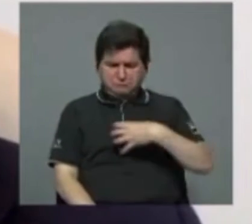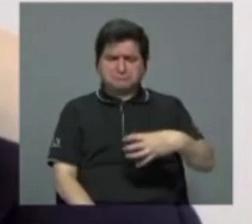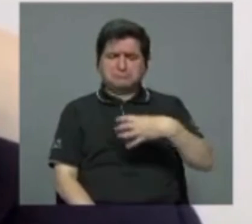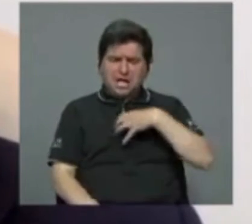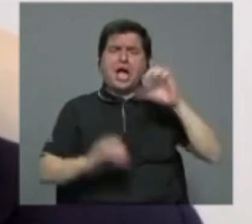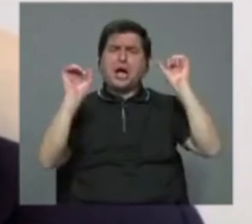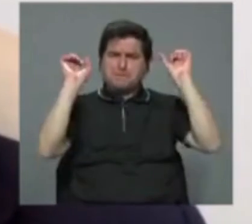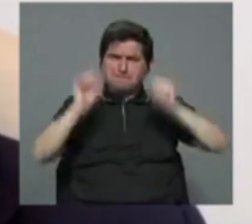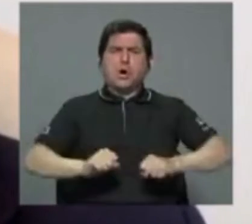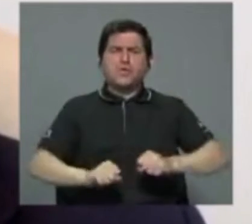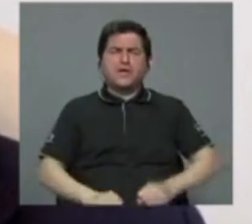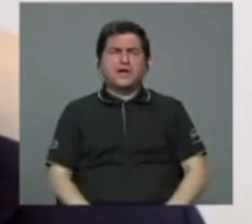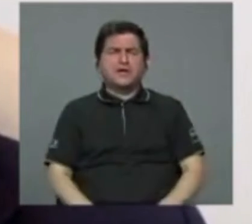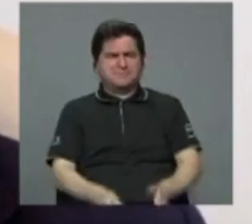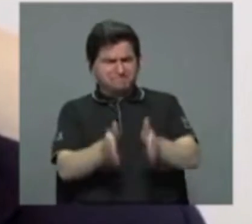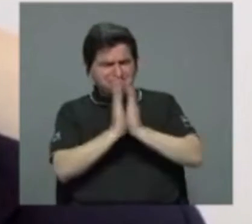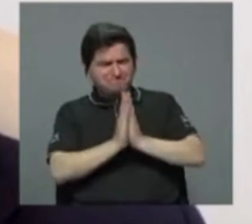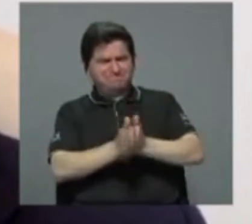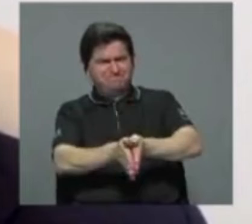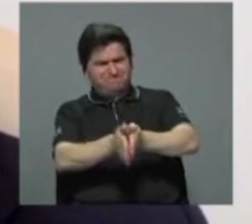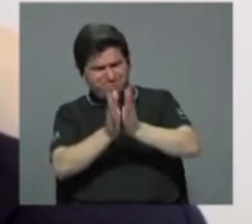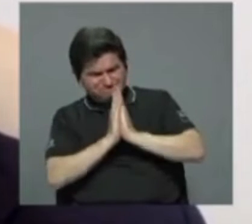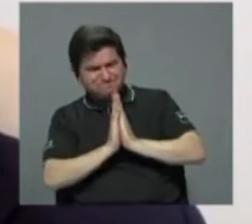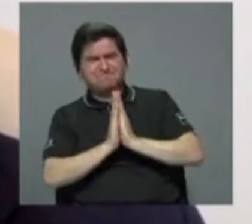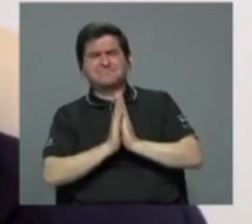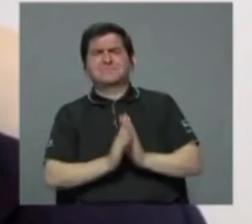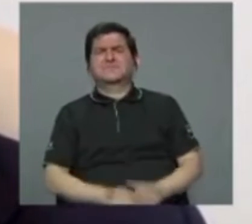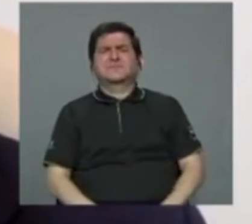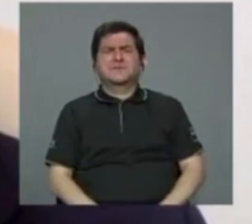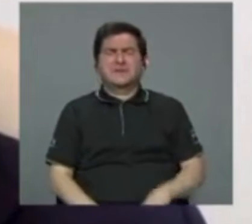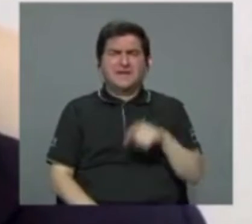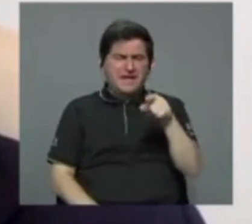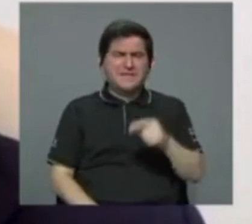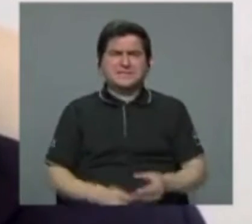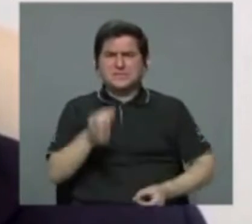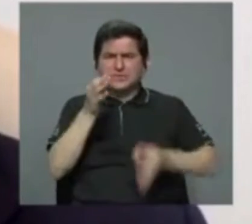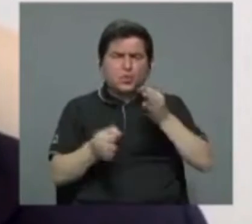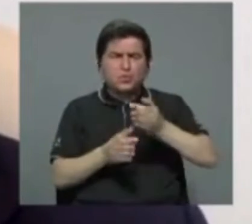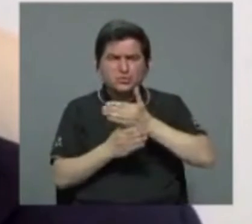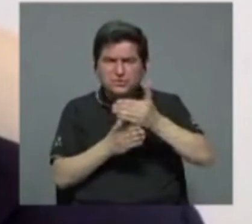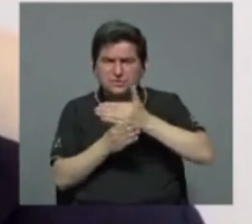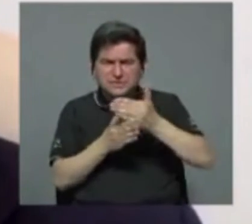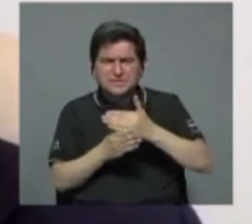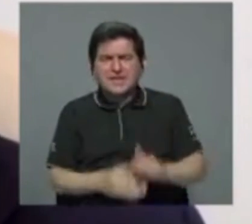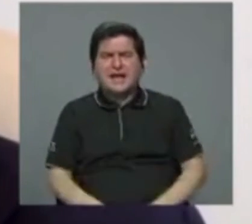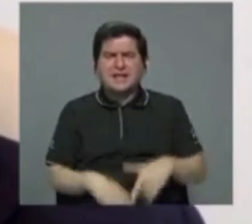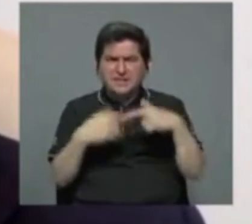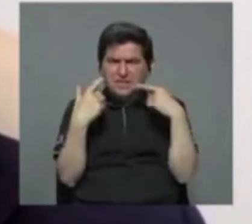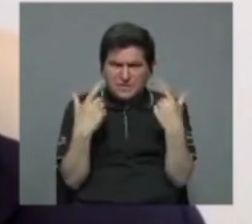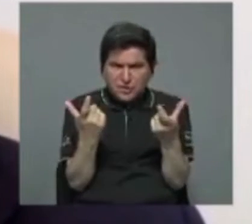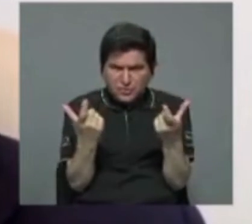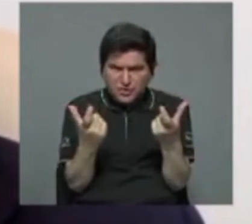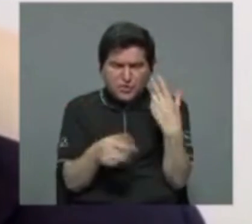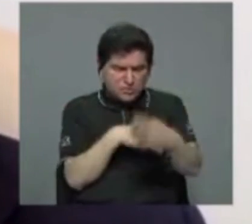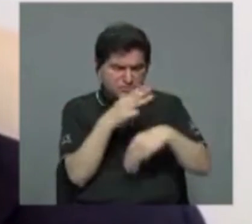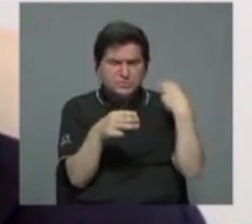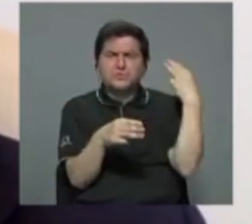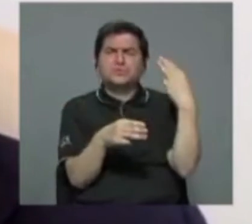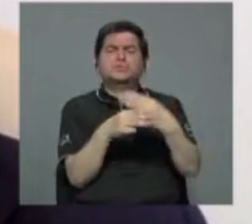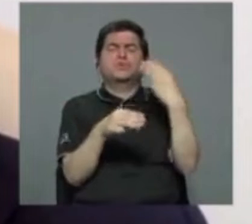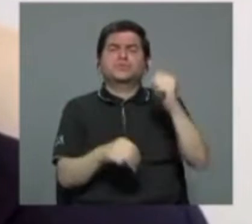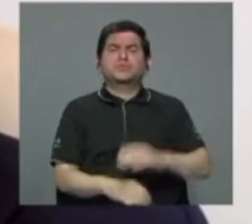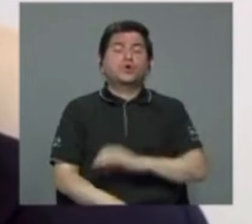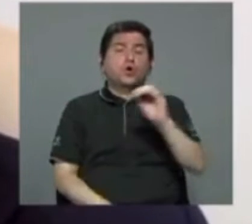decirlo, reclamando la injusta distribución de los recursos en el mundo y